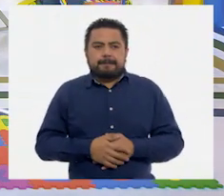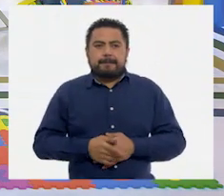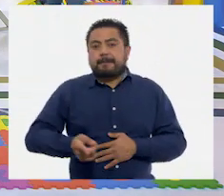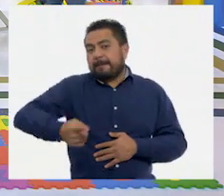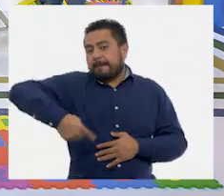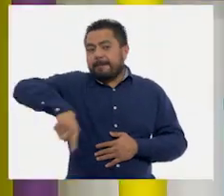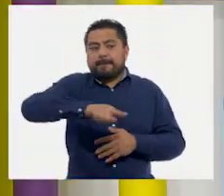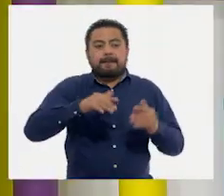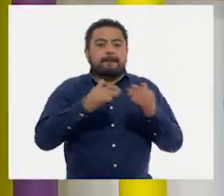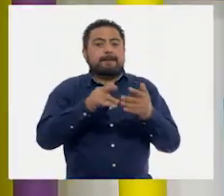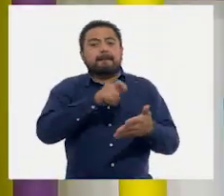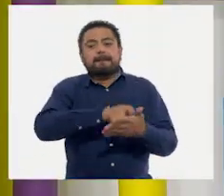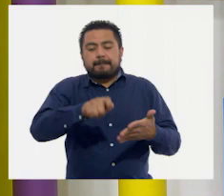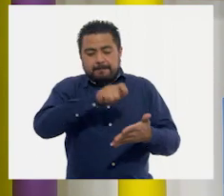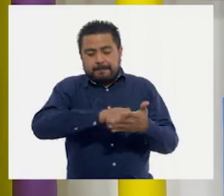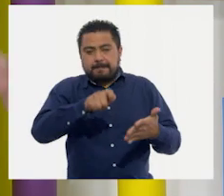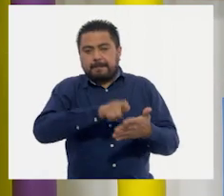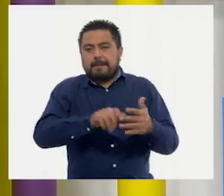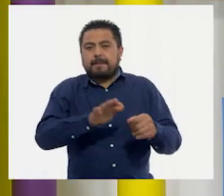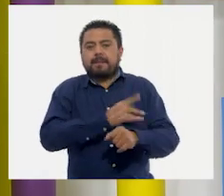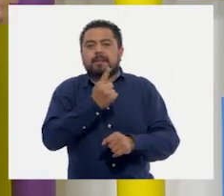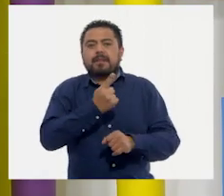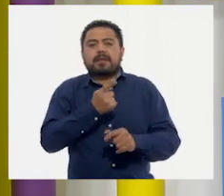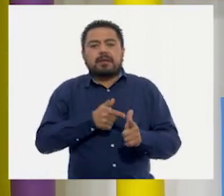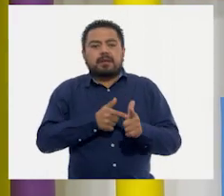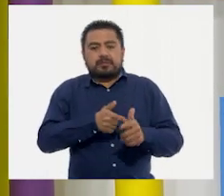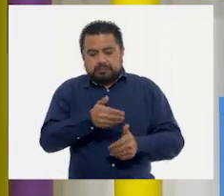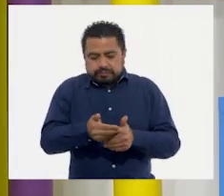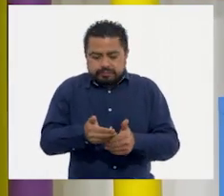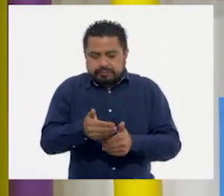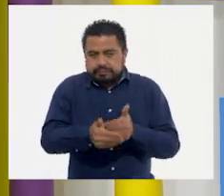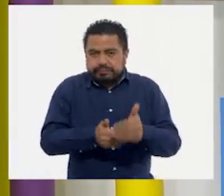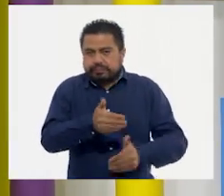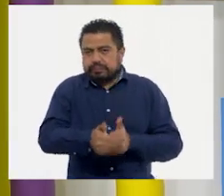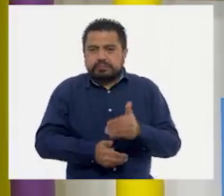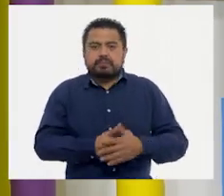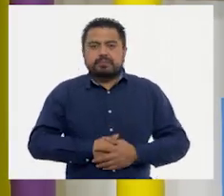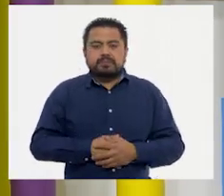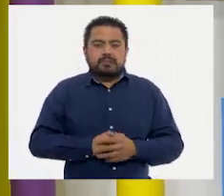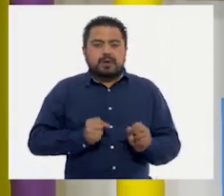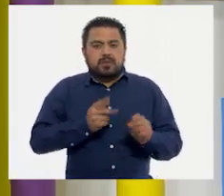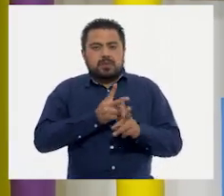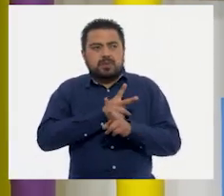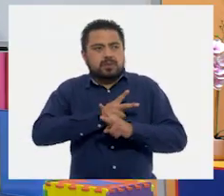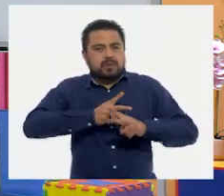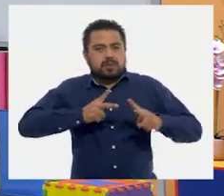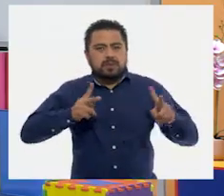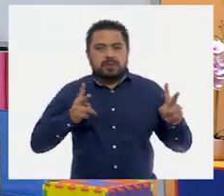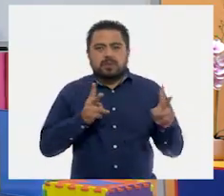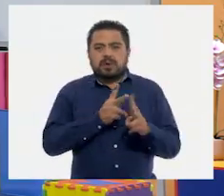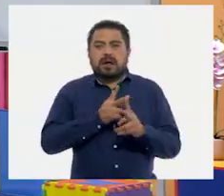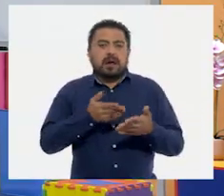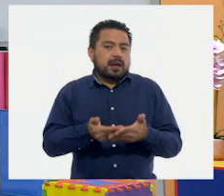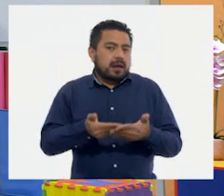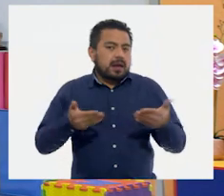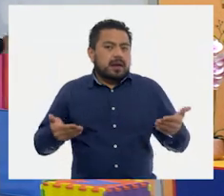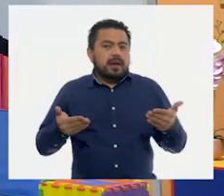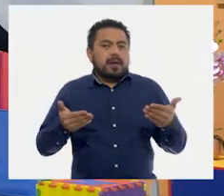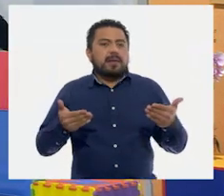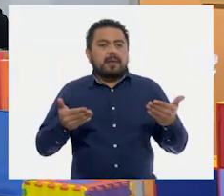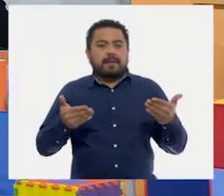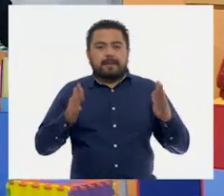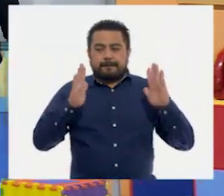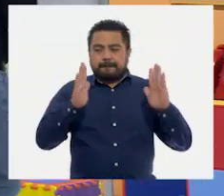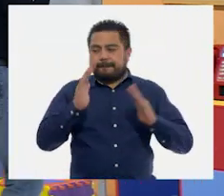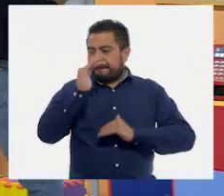en casita vayan anotándolo porque son sus secuencias. El viento. El viento. Ahora, el cuadrado.